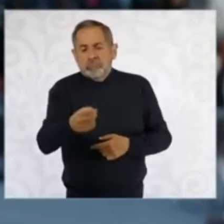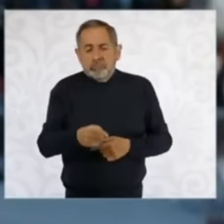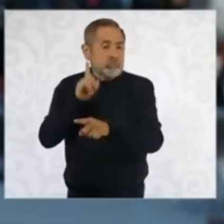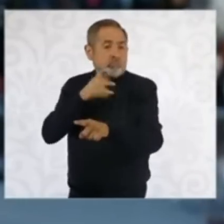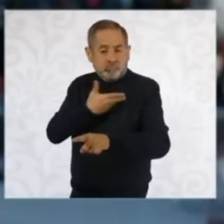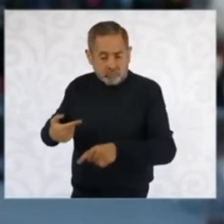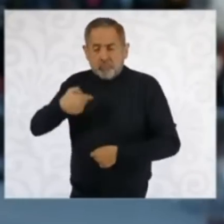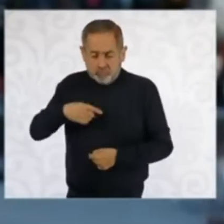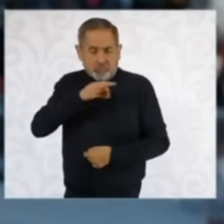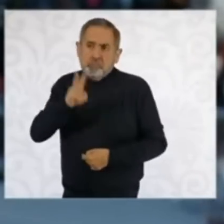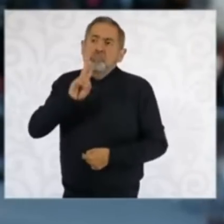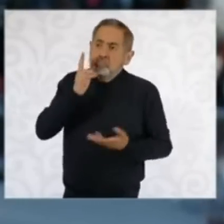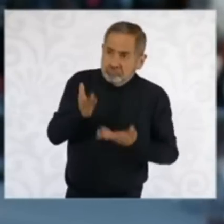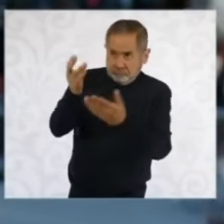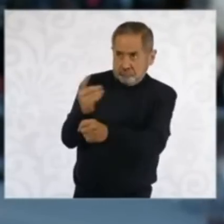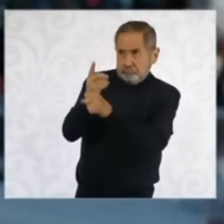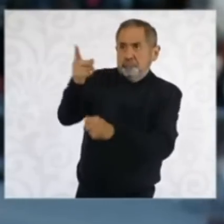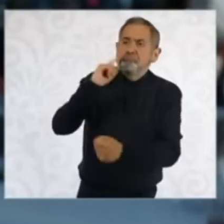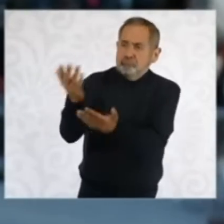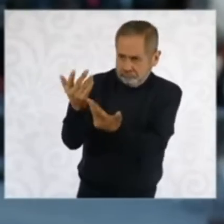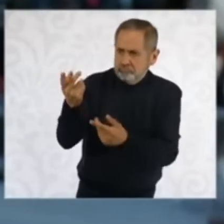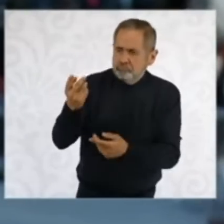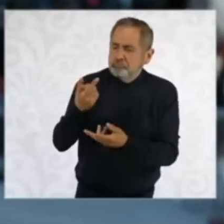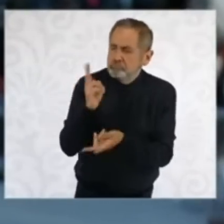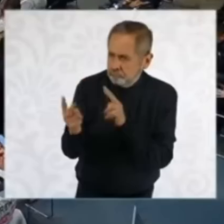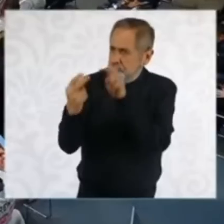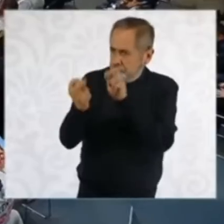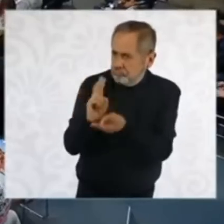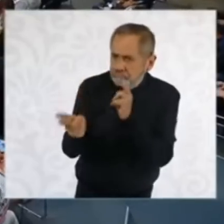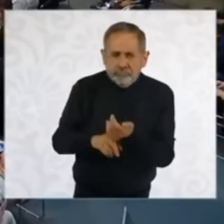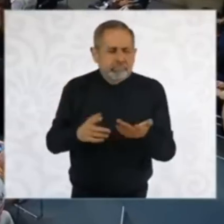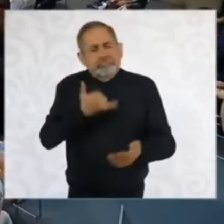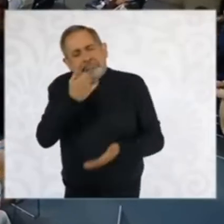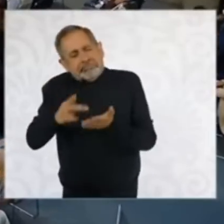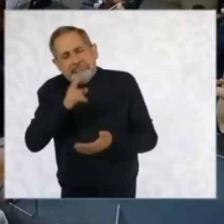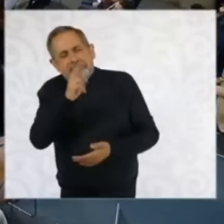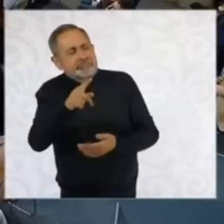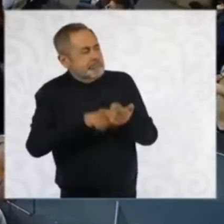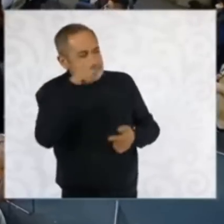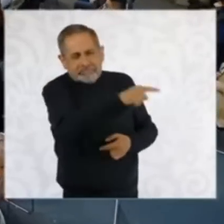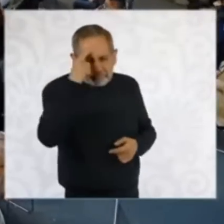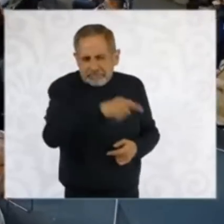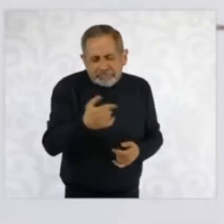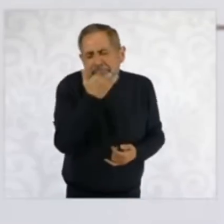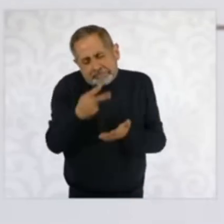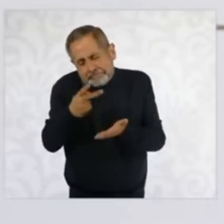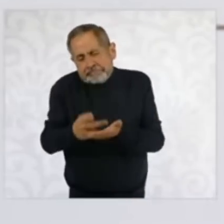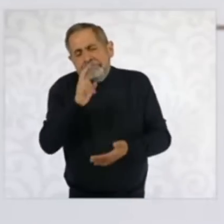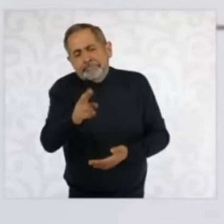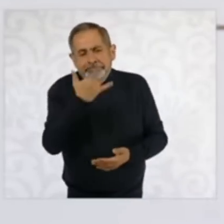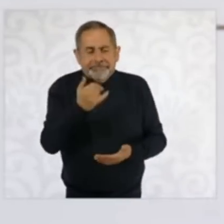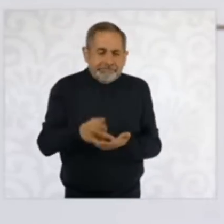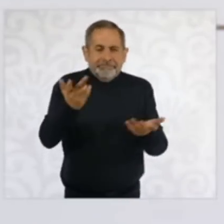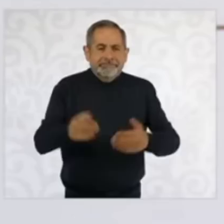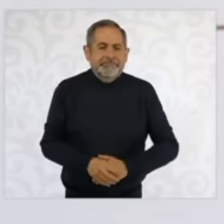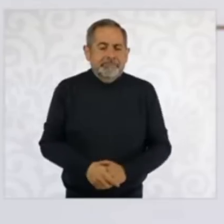presidenta, se le está ofreciendo esta oportunidad? En concreto, ¿qué le respondería, Presidenta? Perdón por la insistencia, pero sí me gustaría su respuesta.